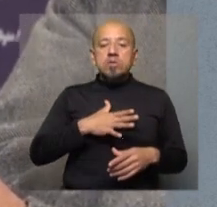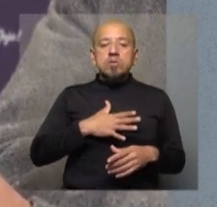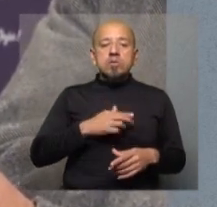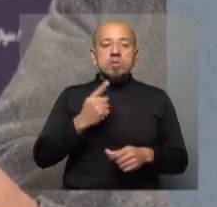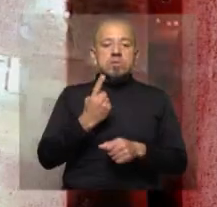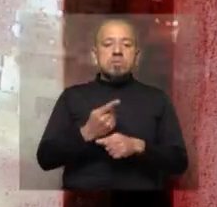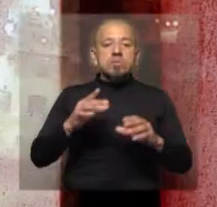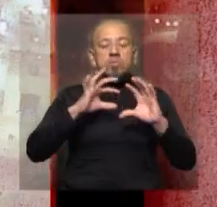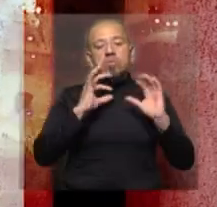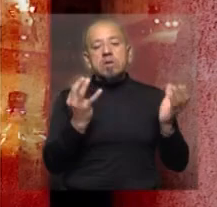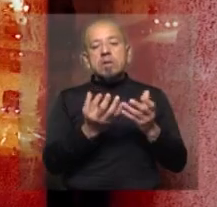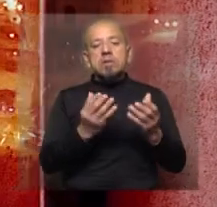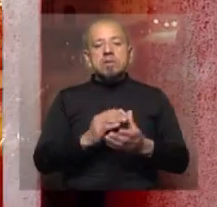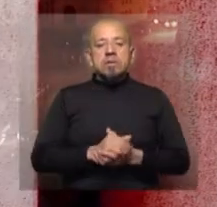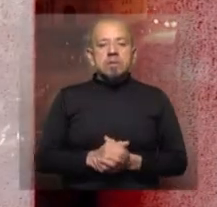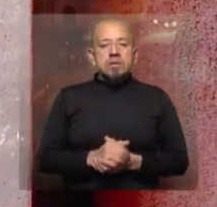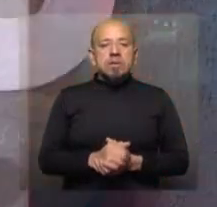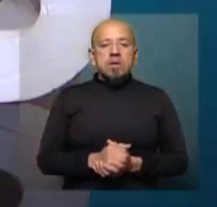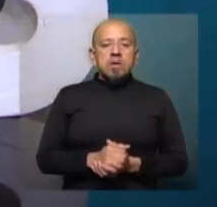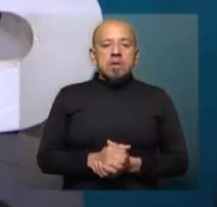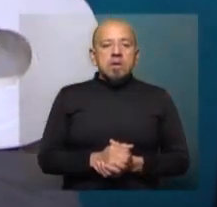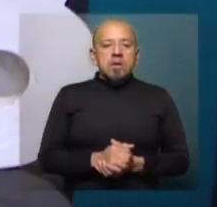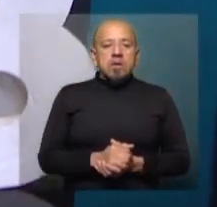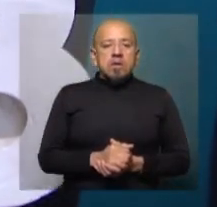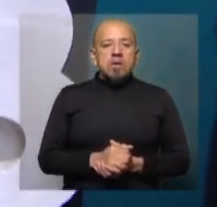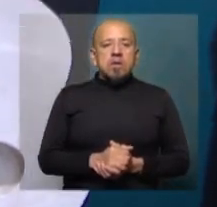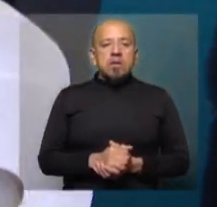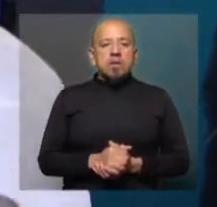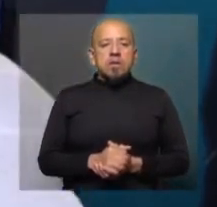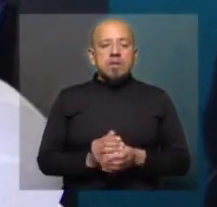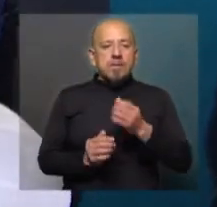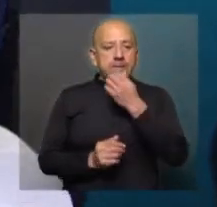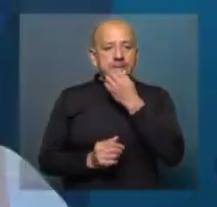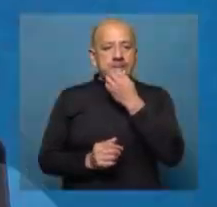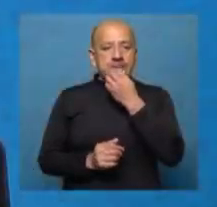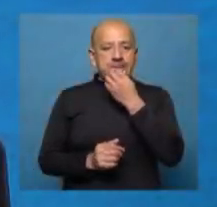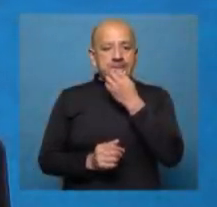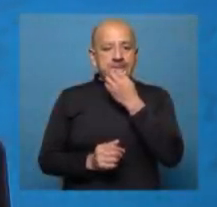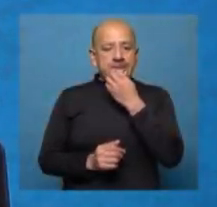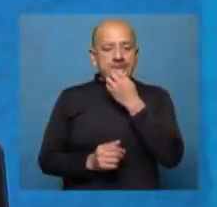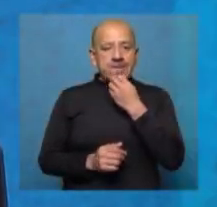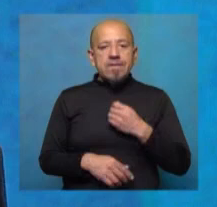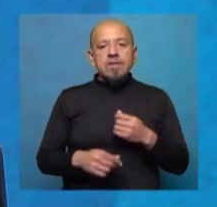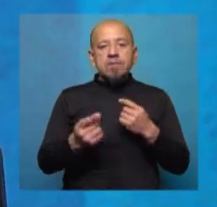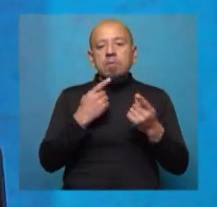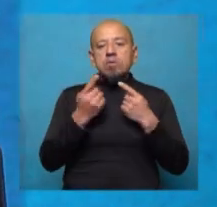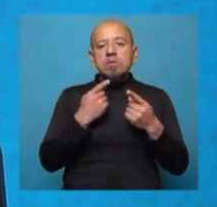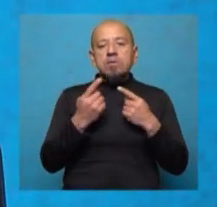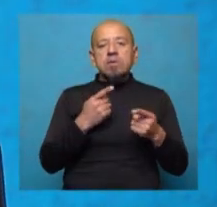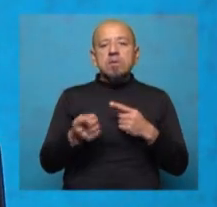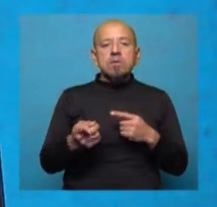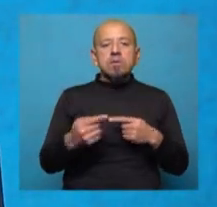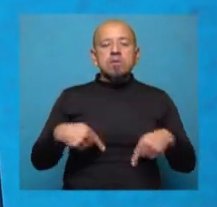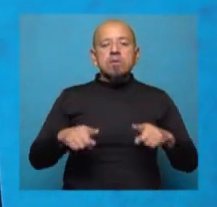primer mundial y este otros temas estaremos hablando esta noche aquí en lado